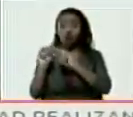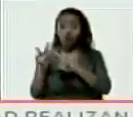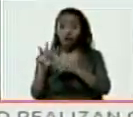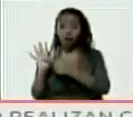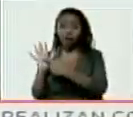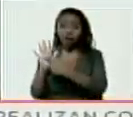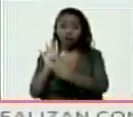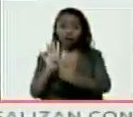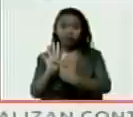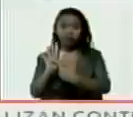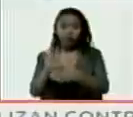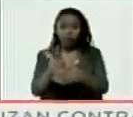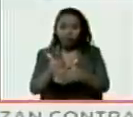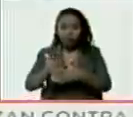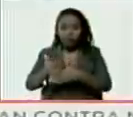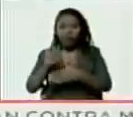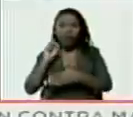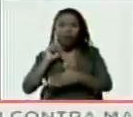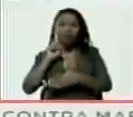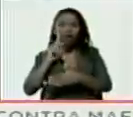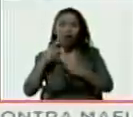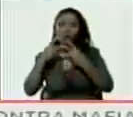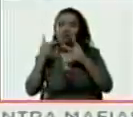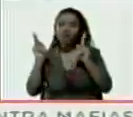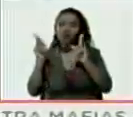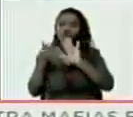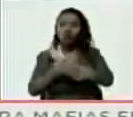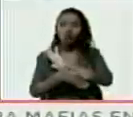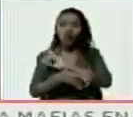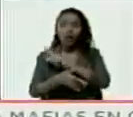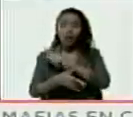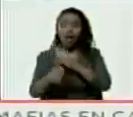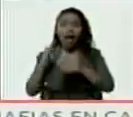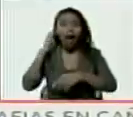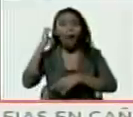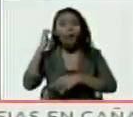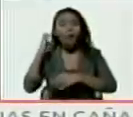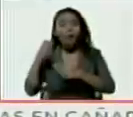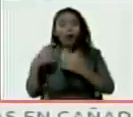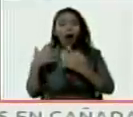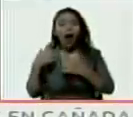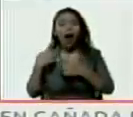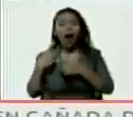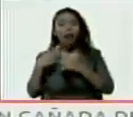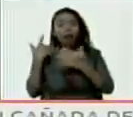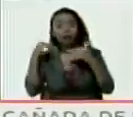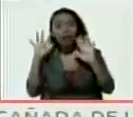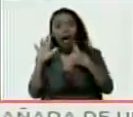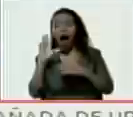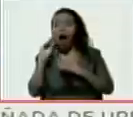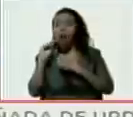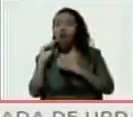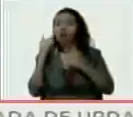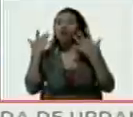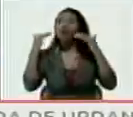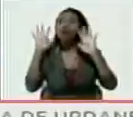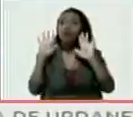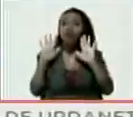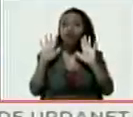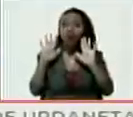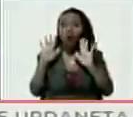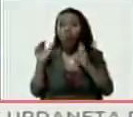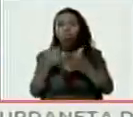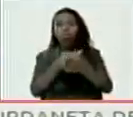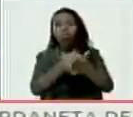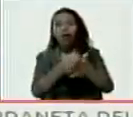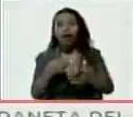se retracten de la mentira que publicaron. Si ya Europa Press empieza a hablar de supuesto atentado, y otra vez le